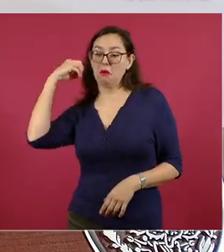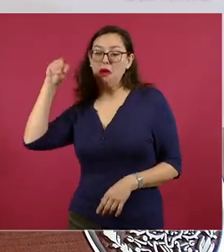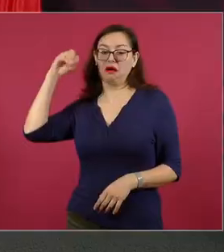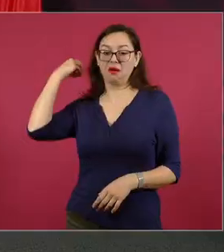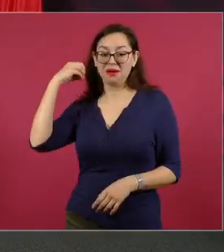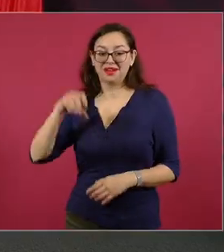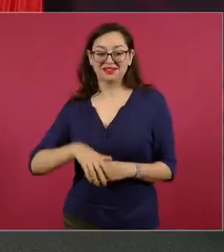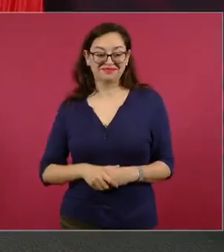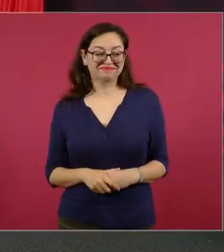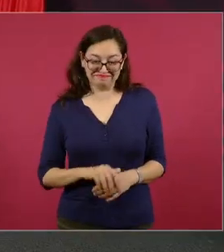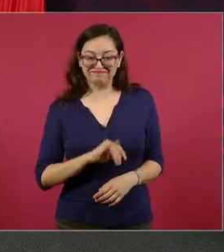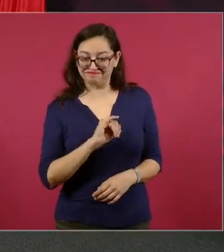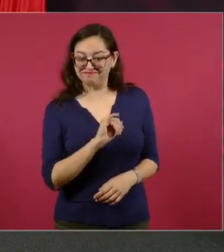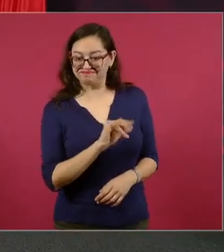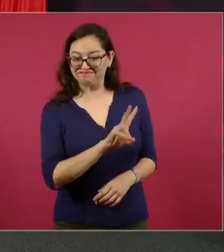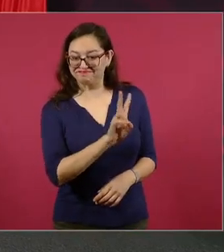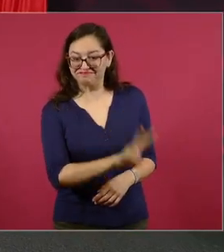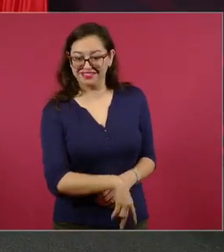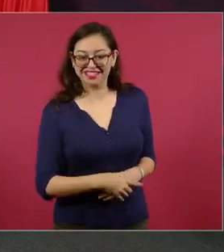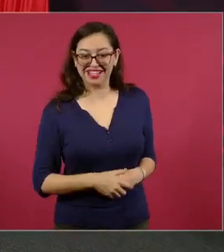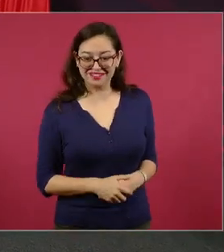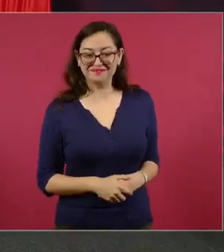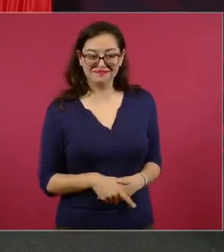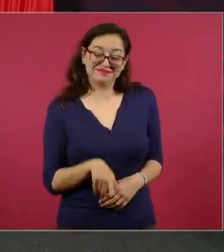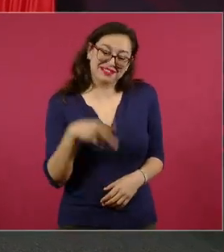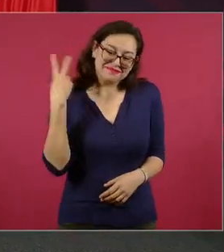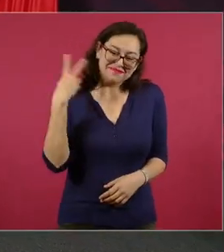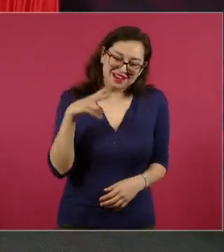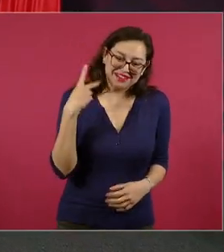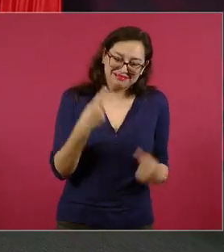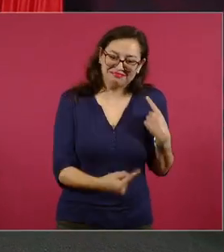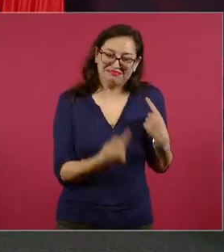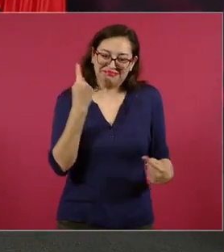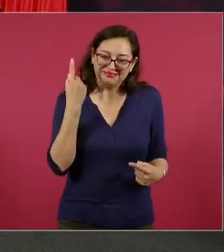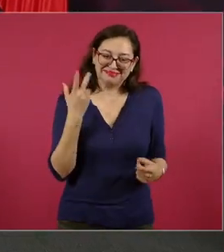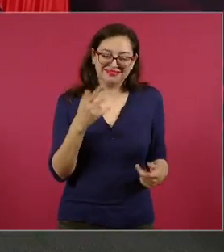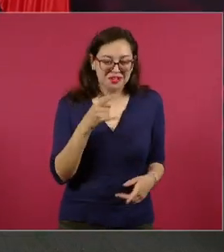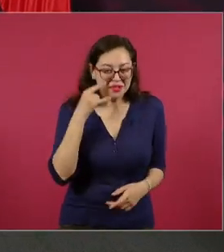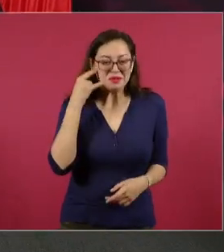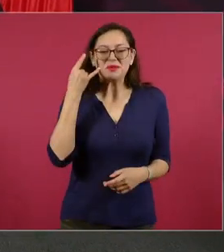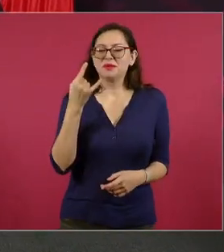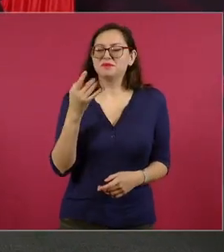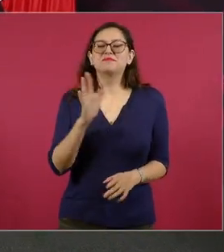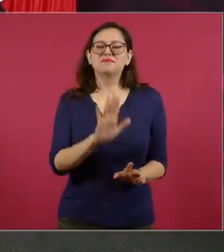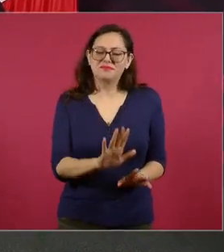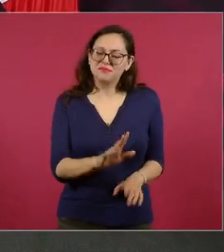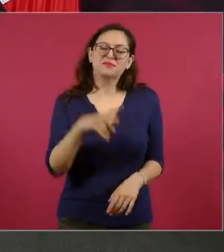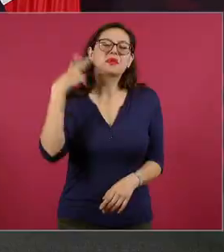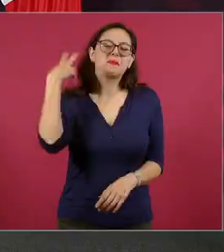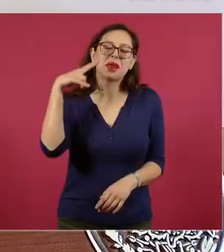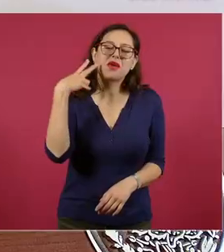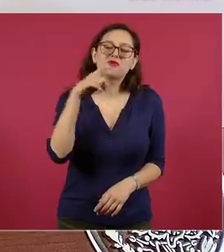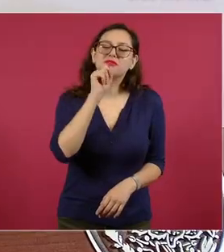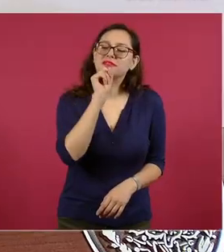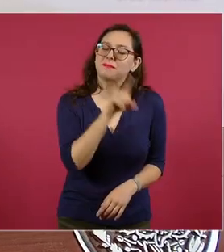Y es cierto. Entonces me lo reclamaron en Veracruz, pero también los veracruzanos son